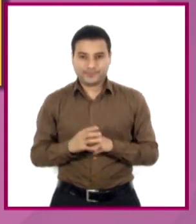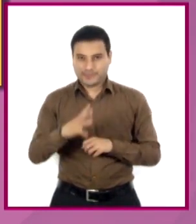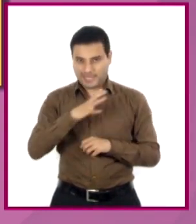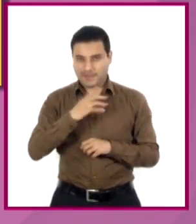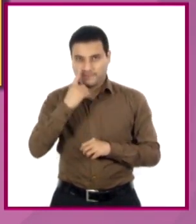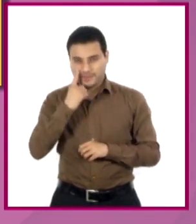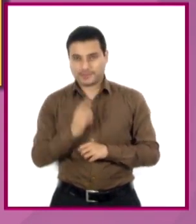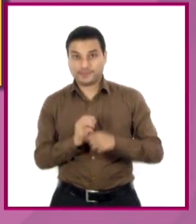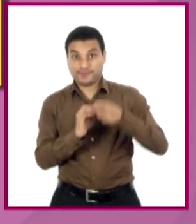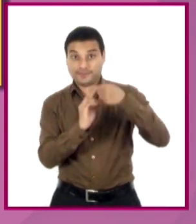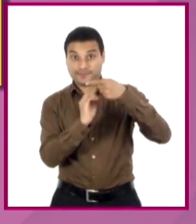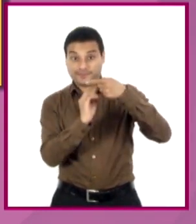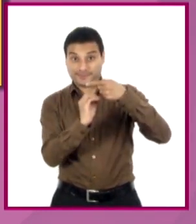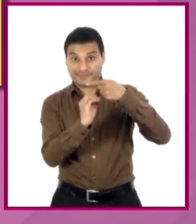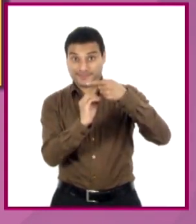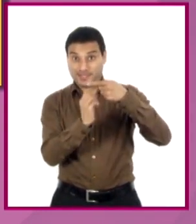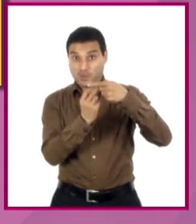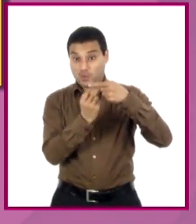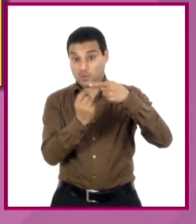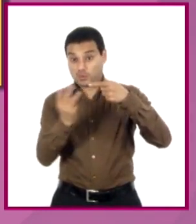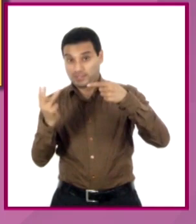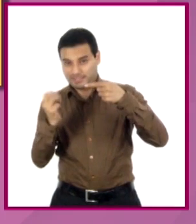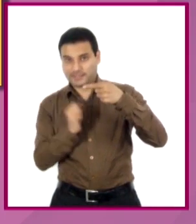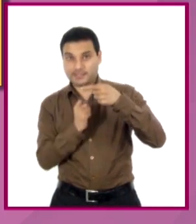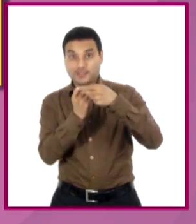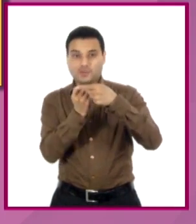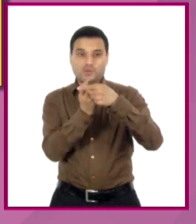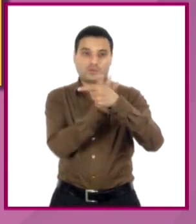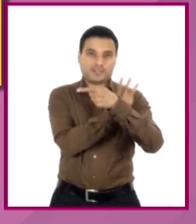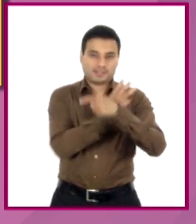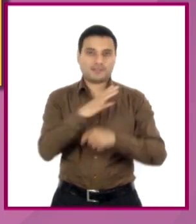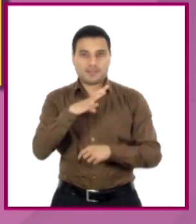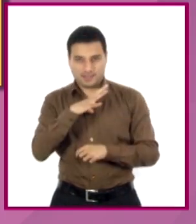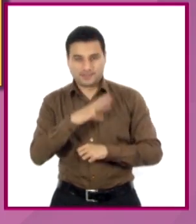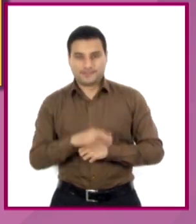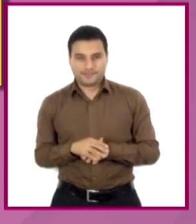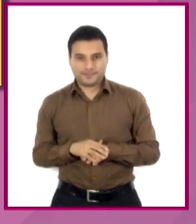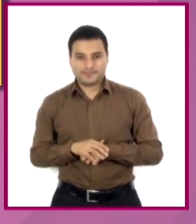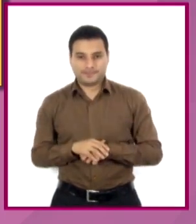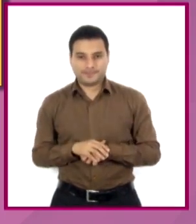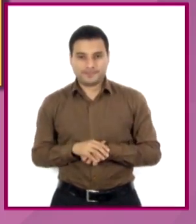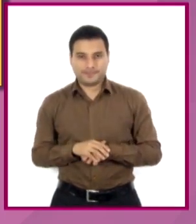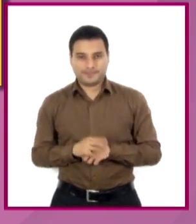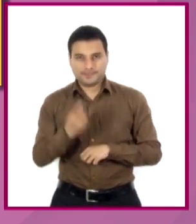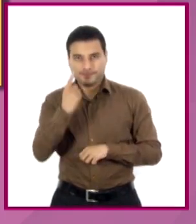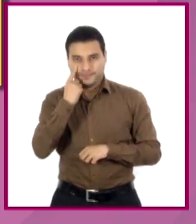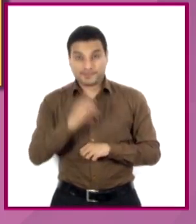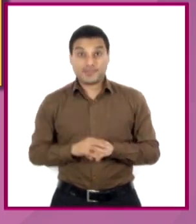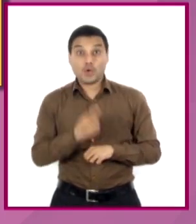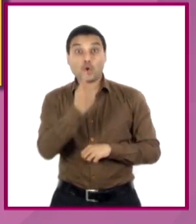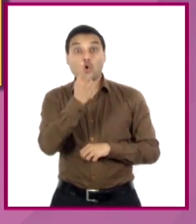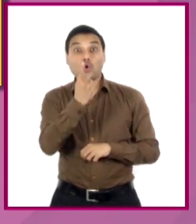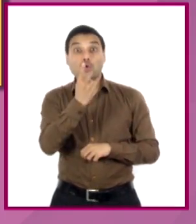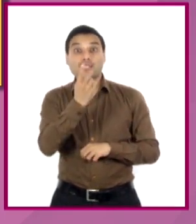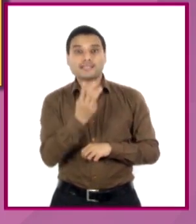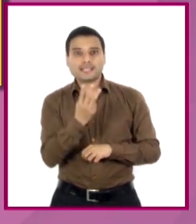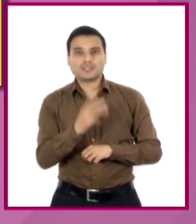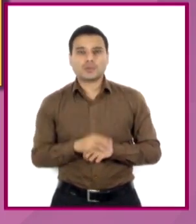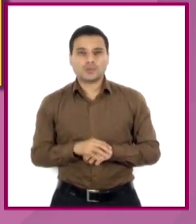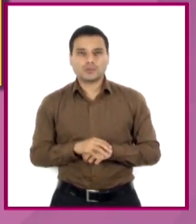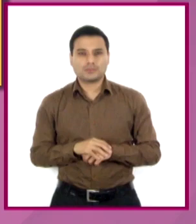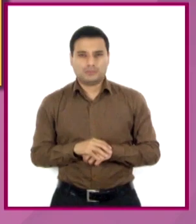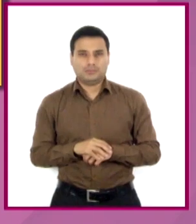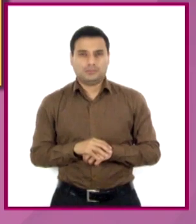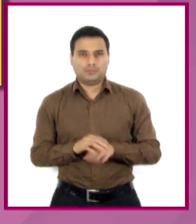lado derecho y 3 hacia el lado izquierdo del cero. La fracción unitaria 1/3 la